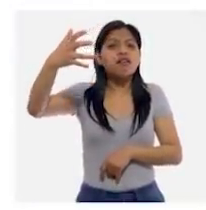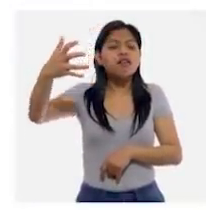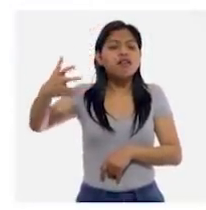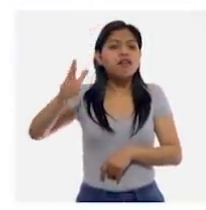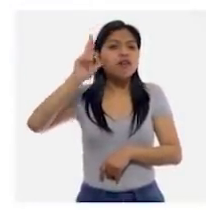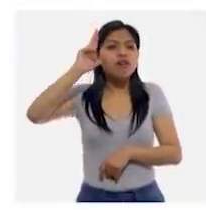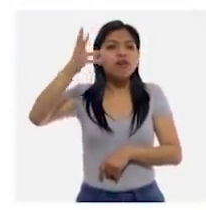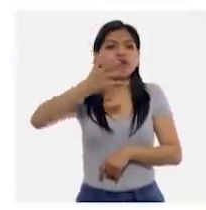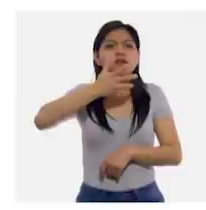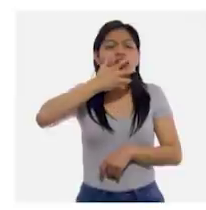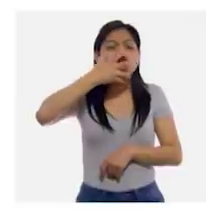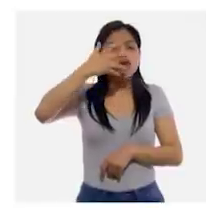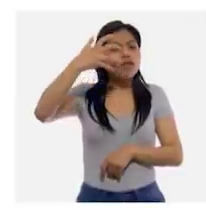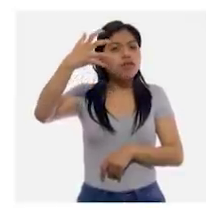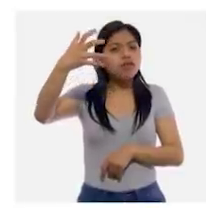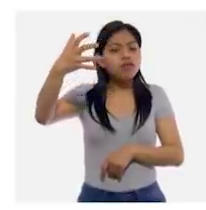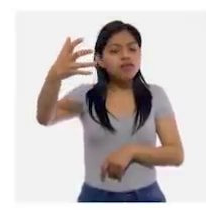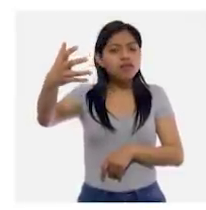¡Hola!